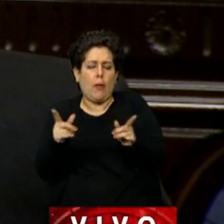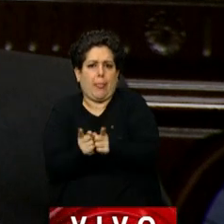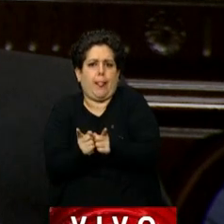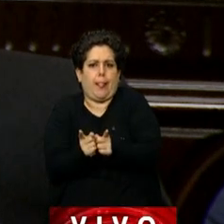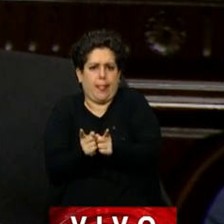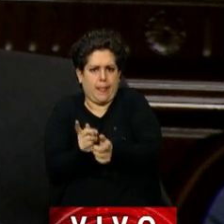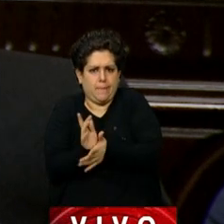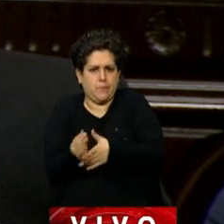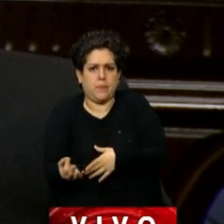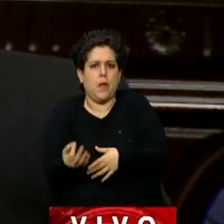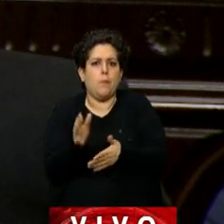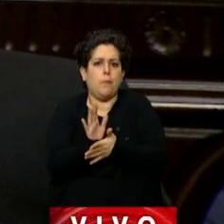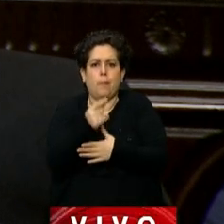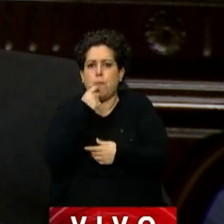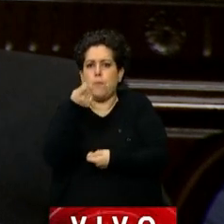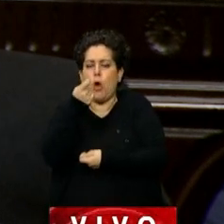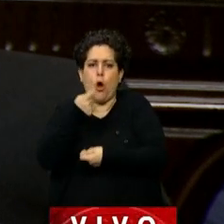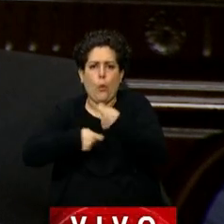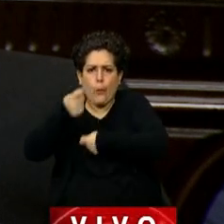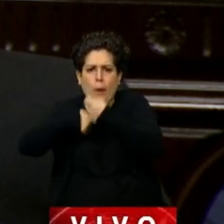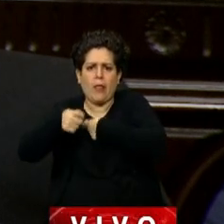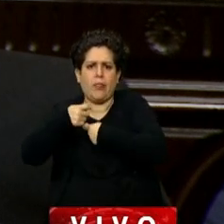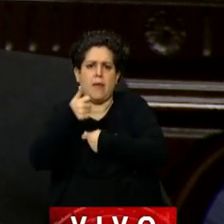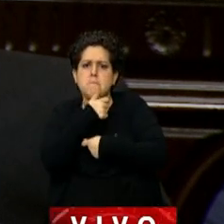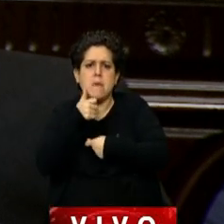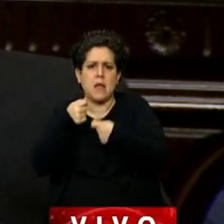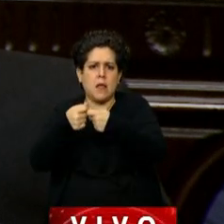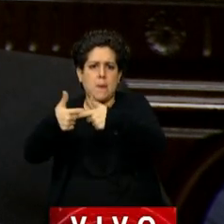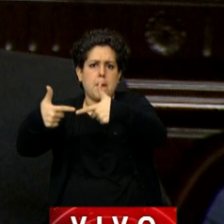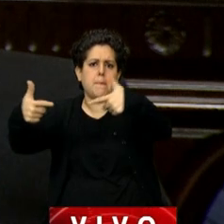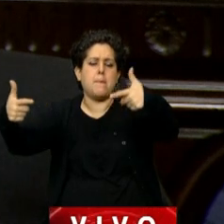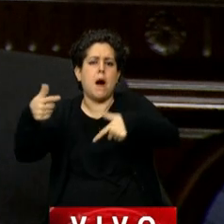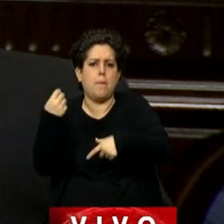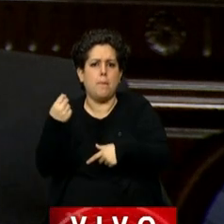de permanencia en el mercado, ya que las bacterias generan